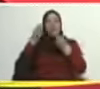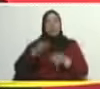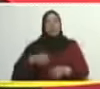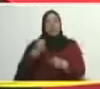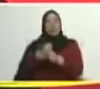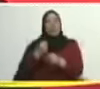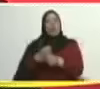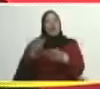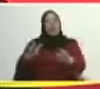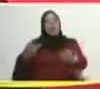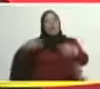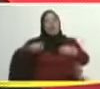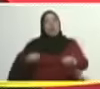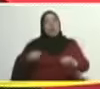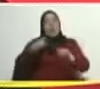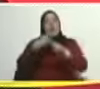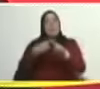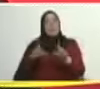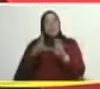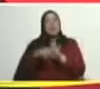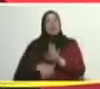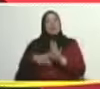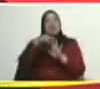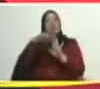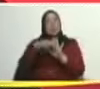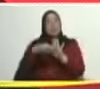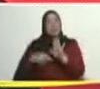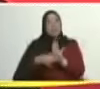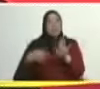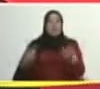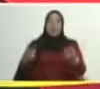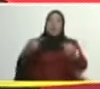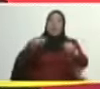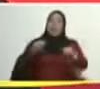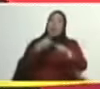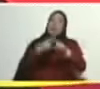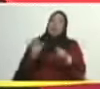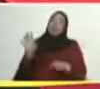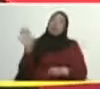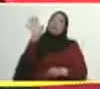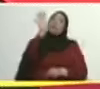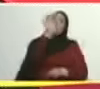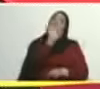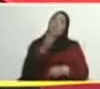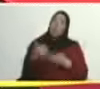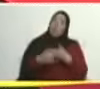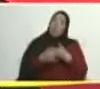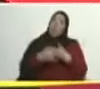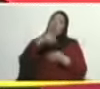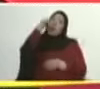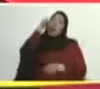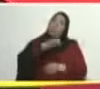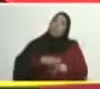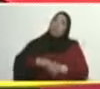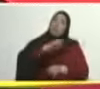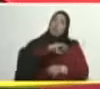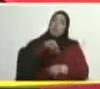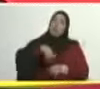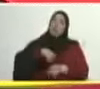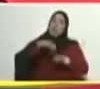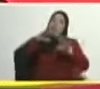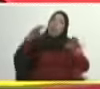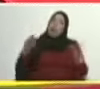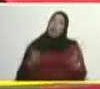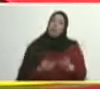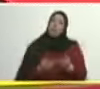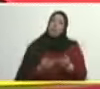bloqueos, embargos y medidas coercitivas unilaterales contra nuestros pueblos y otros pueblos del mundo